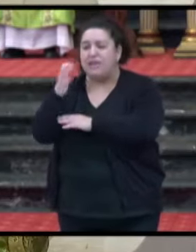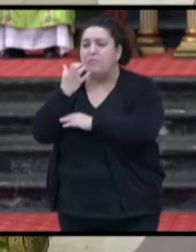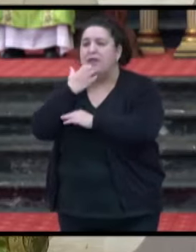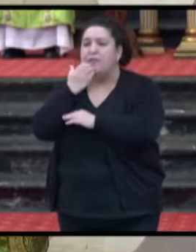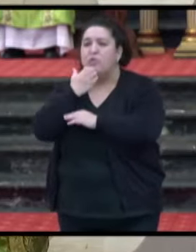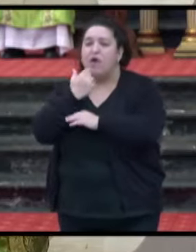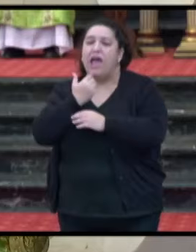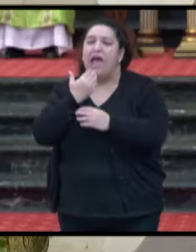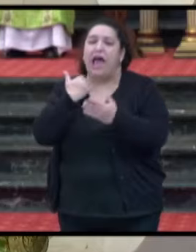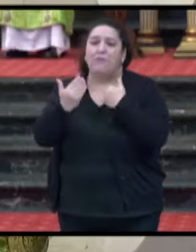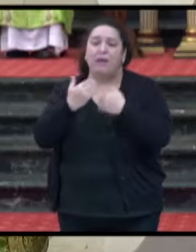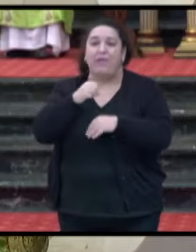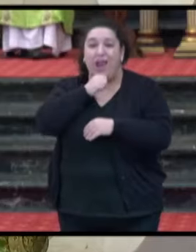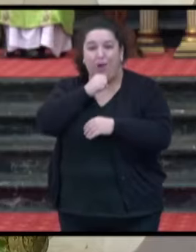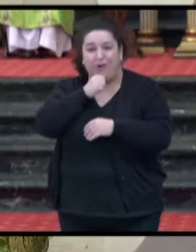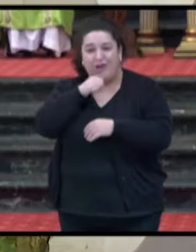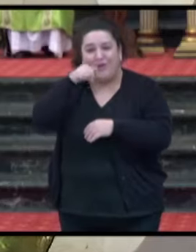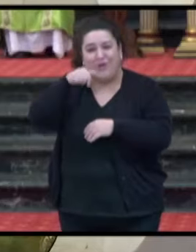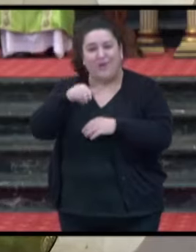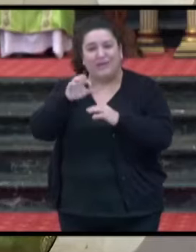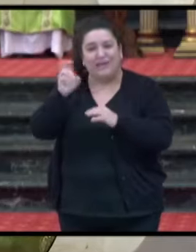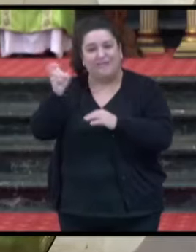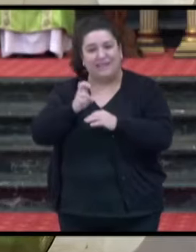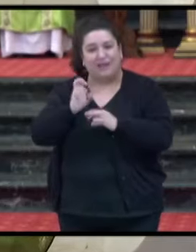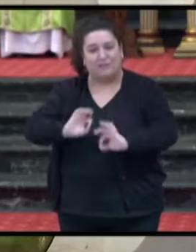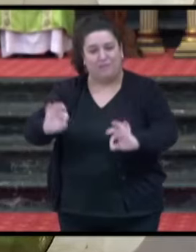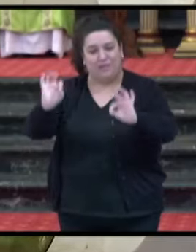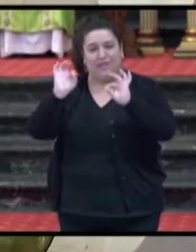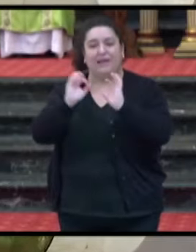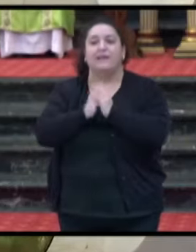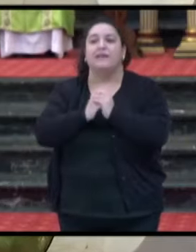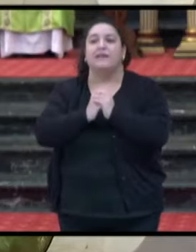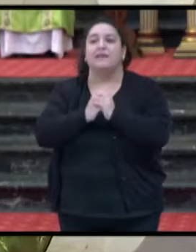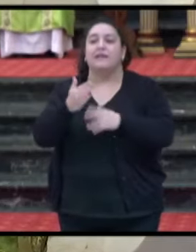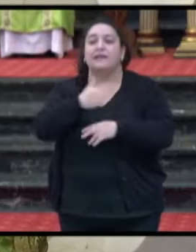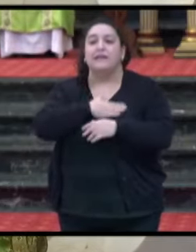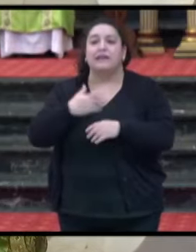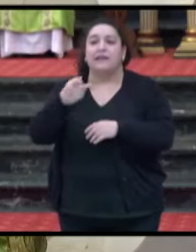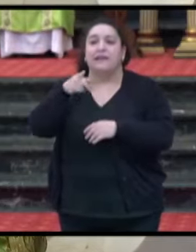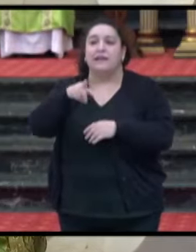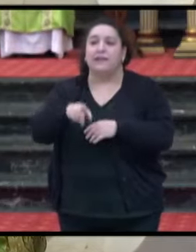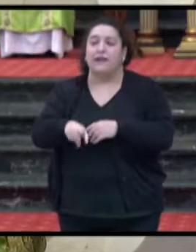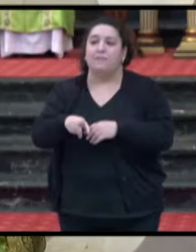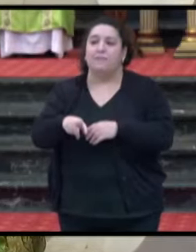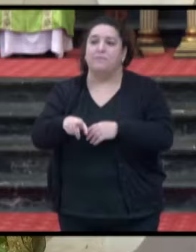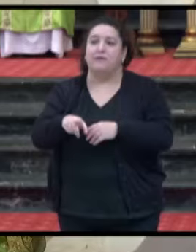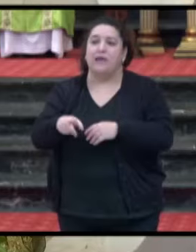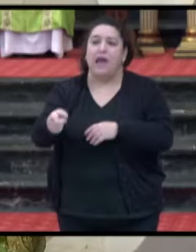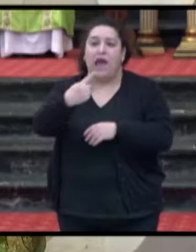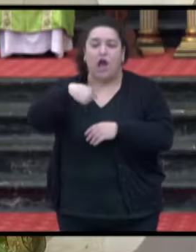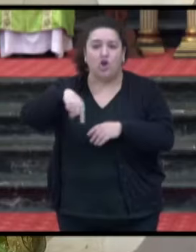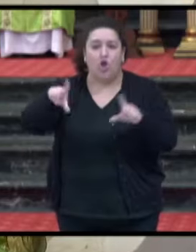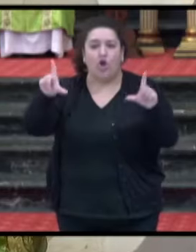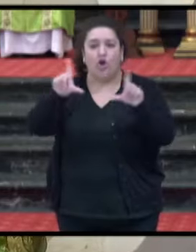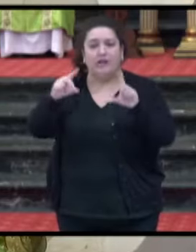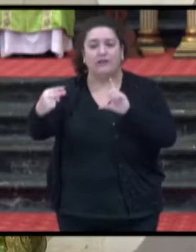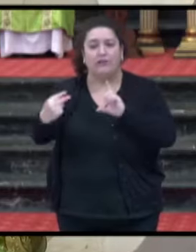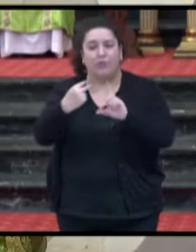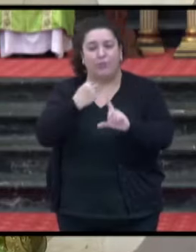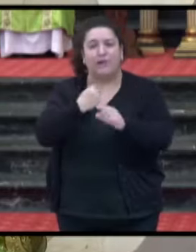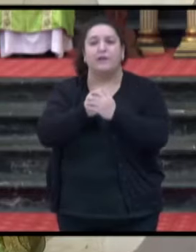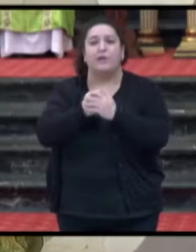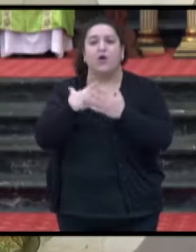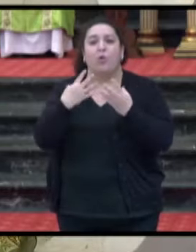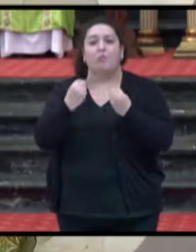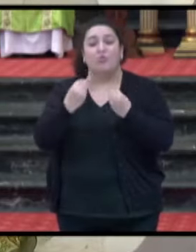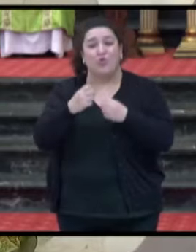los que hoy habéis venido de manera especial y quisiera también con esto Pues a todos los que nos siguen por televisión muchos